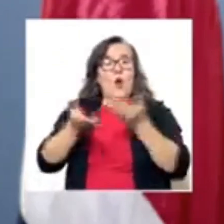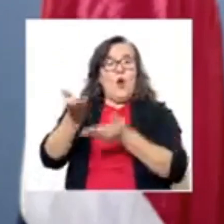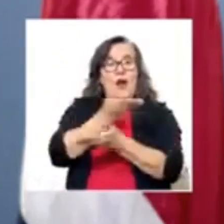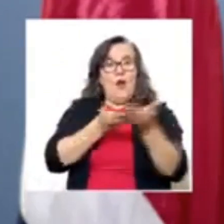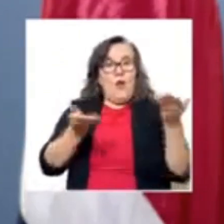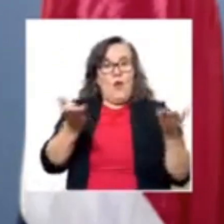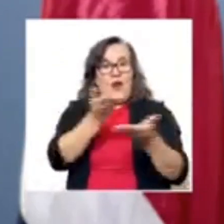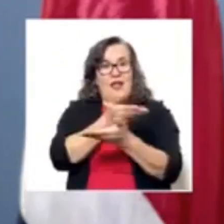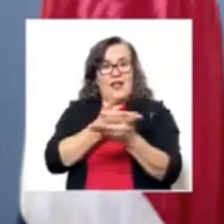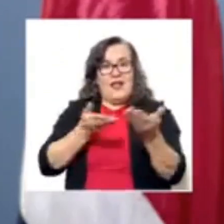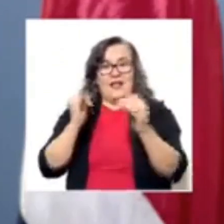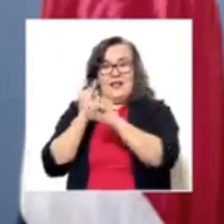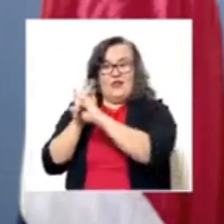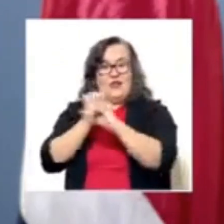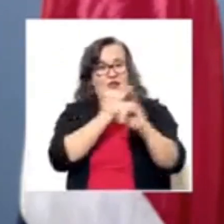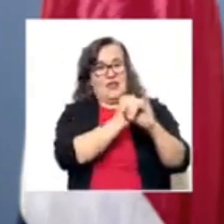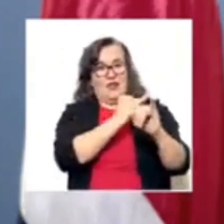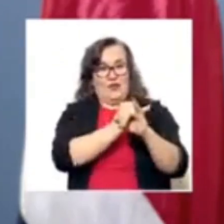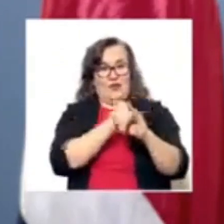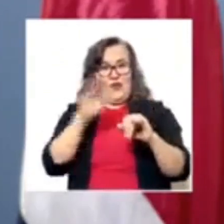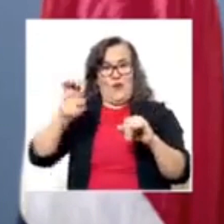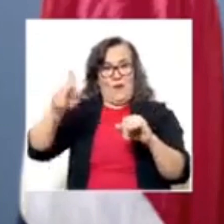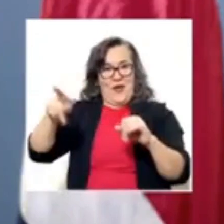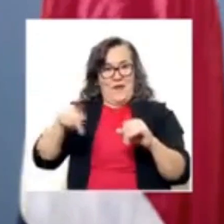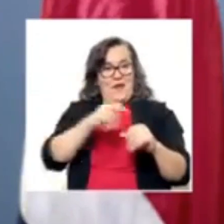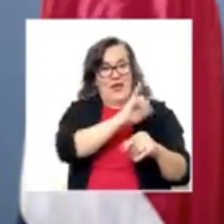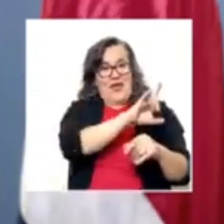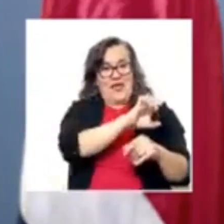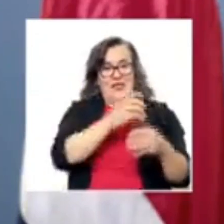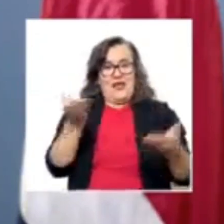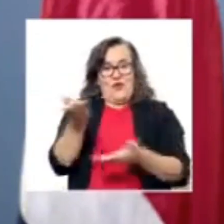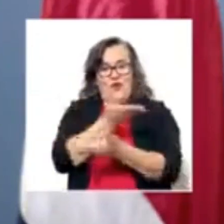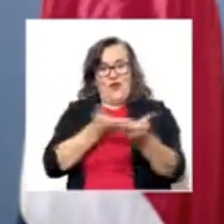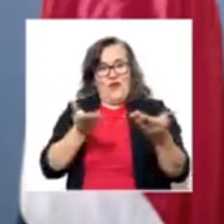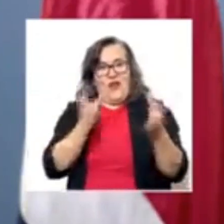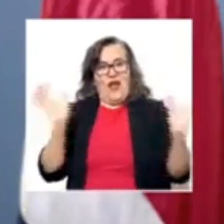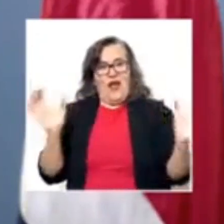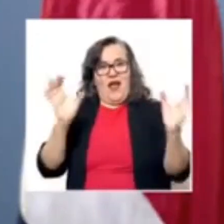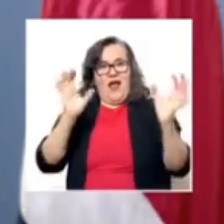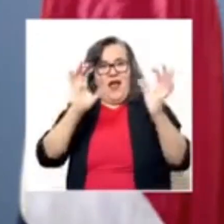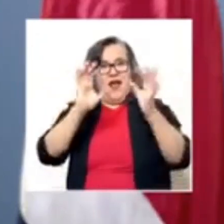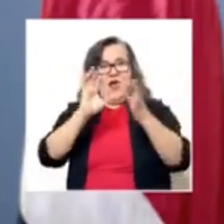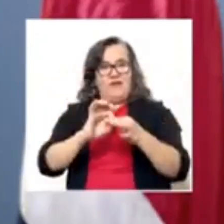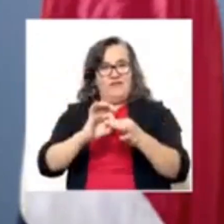colaborativamente entre instituciones para servirle a usted en su casa, se dieron cuenta